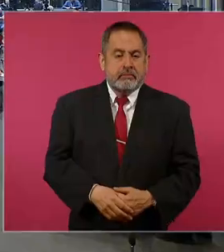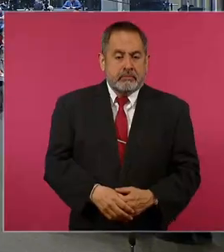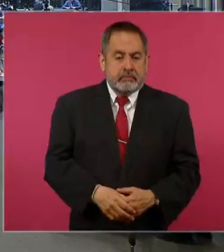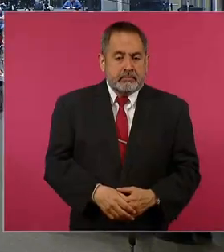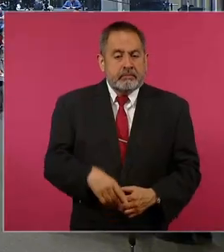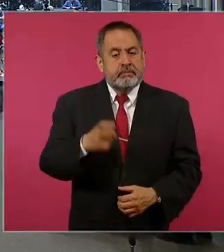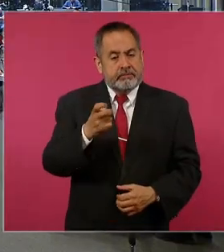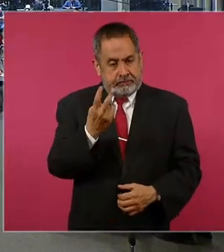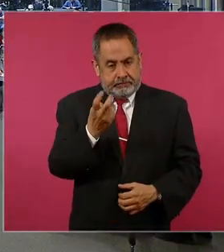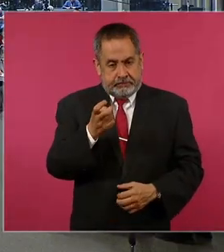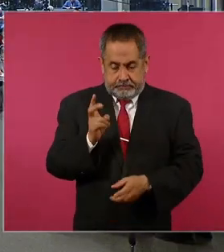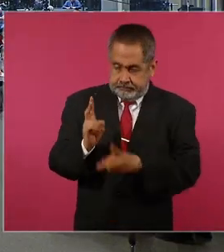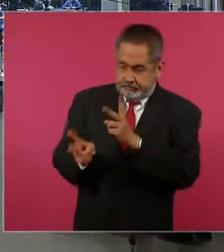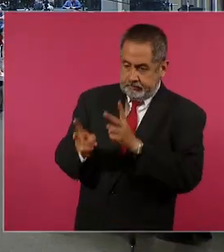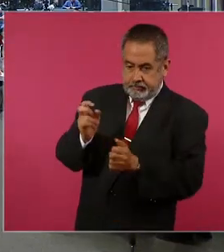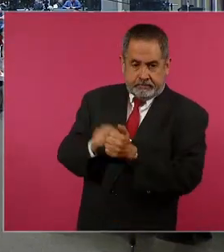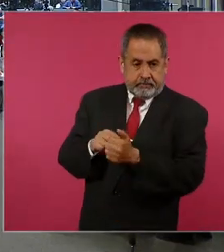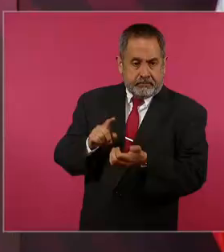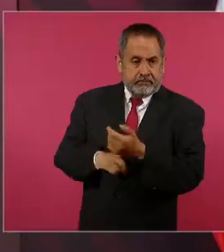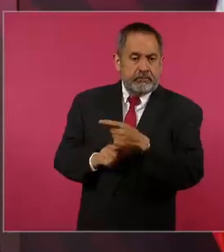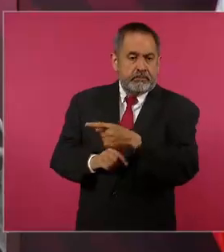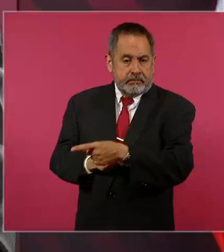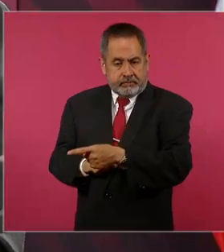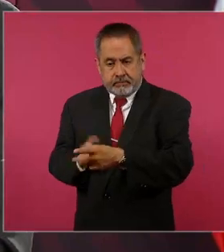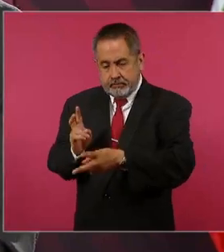Pero eso hay que verlo